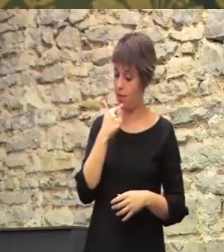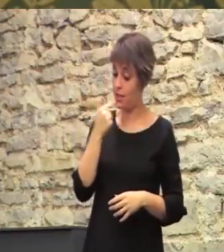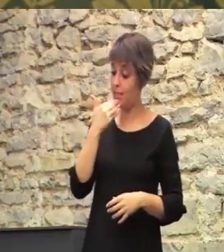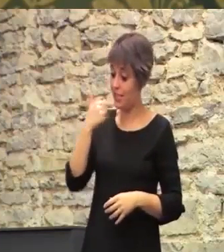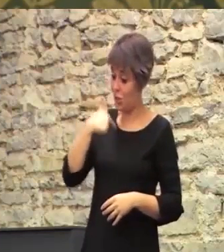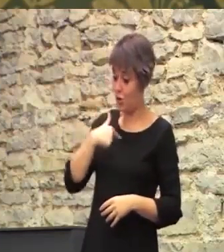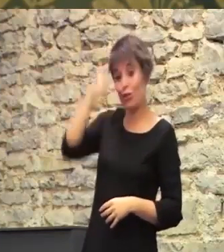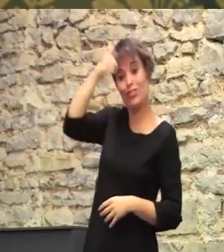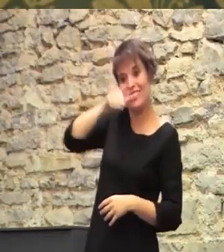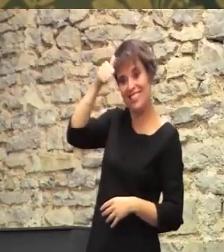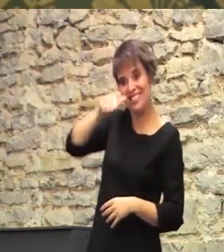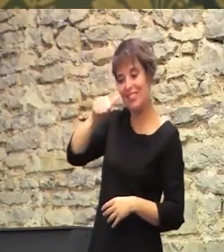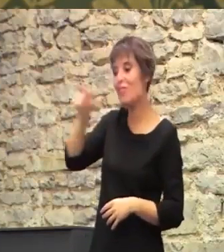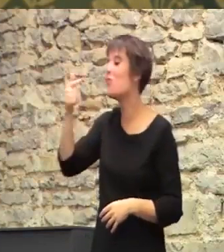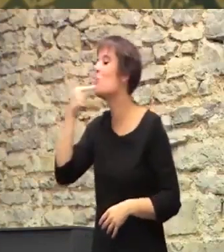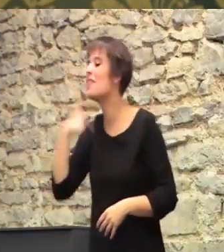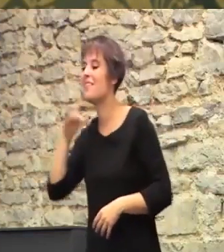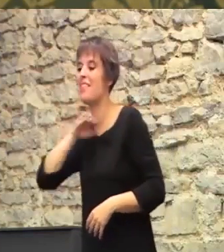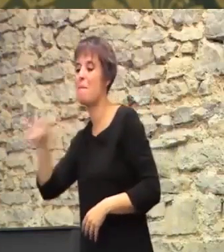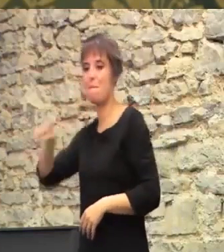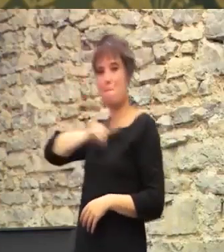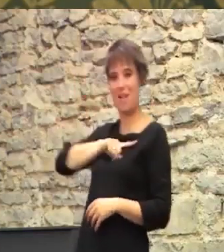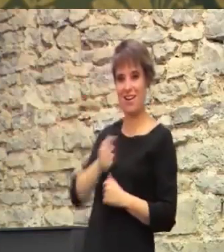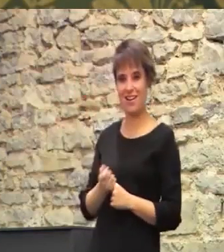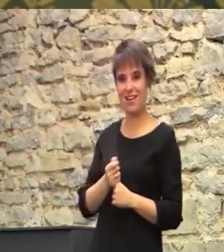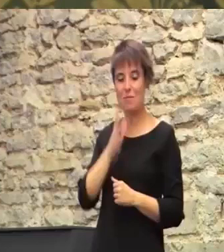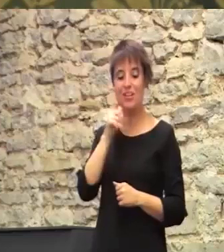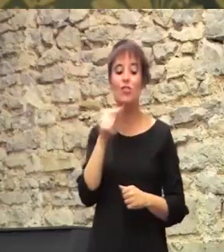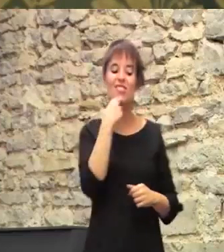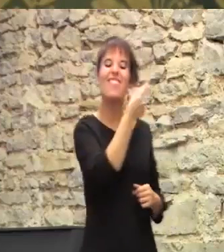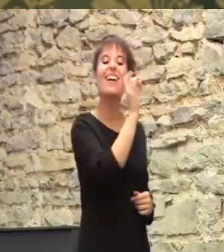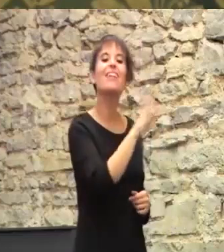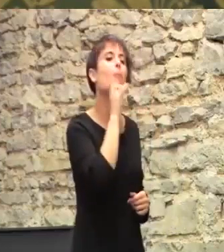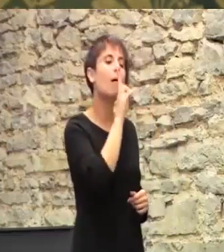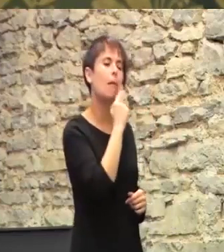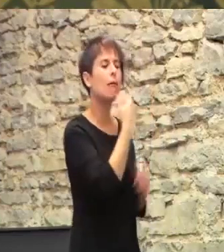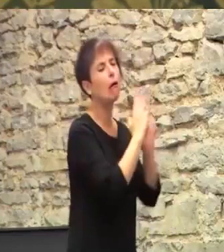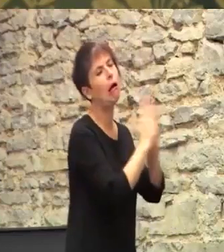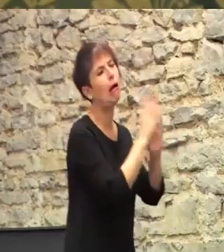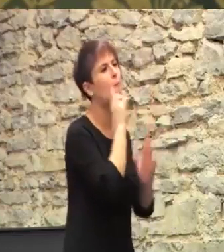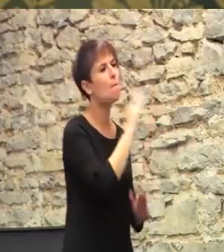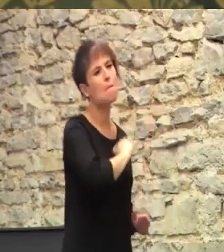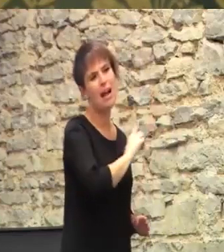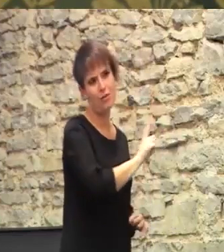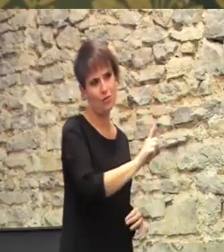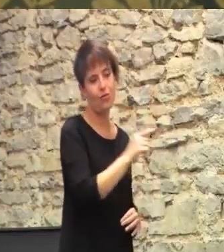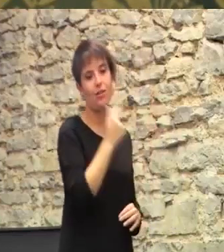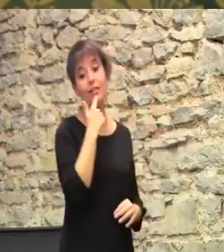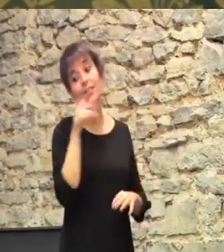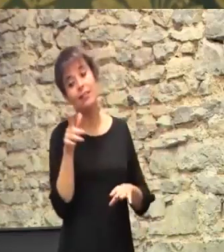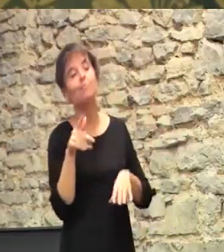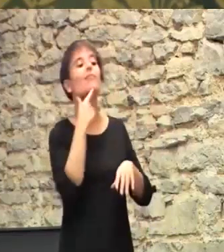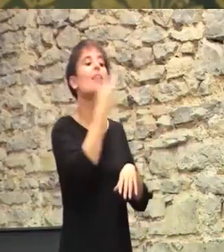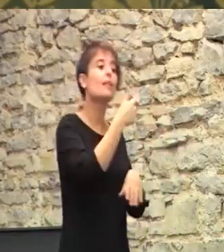no le hubiera dicho doctora no sea mala porque eso sí le dicen a las madres yo hubiera dicho doctor tengo problemas